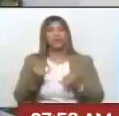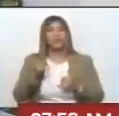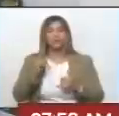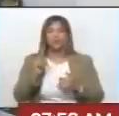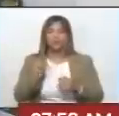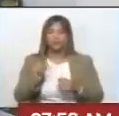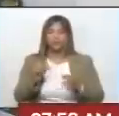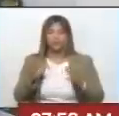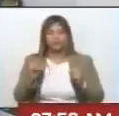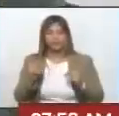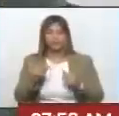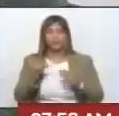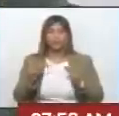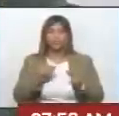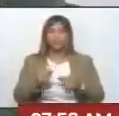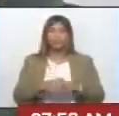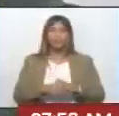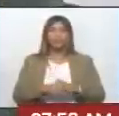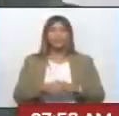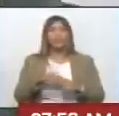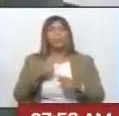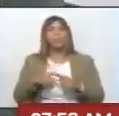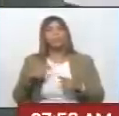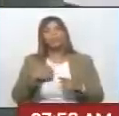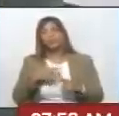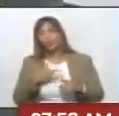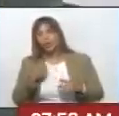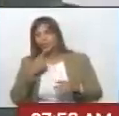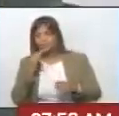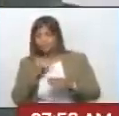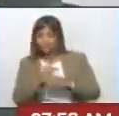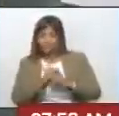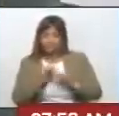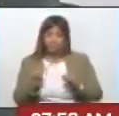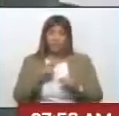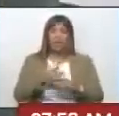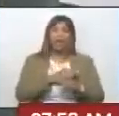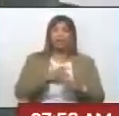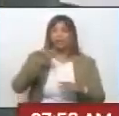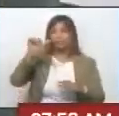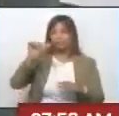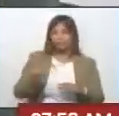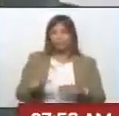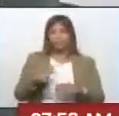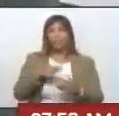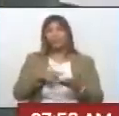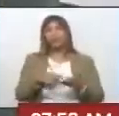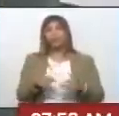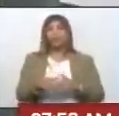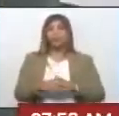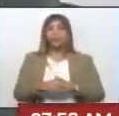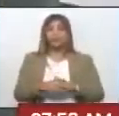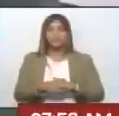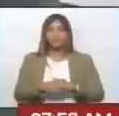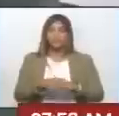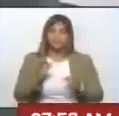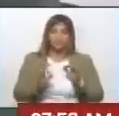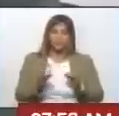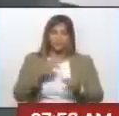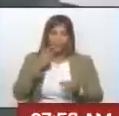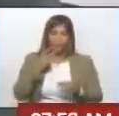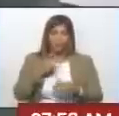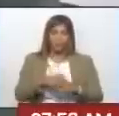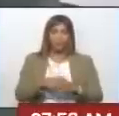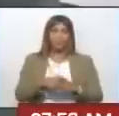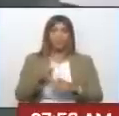2 minutos para despedir esta conversación. Pero no quería despedir sin que usted nos diera también su lectura jurídica, política,